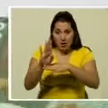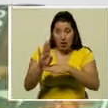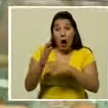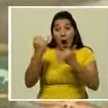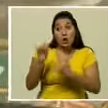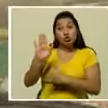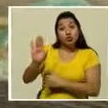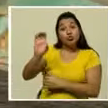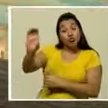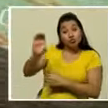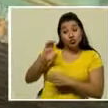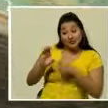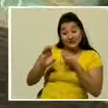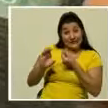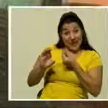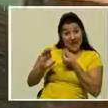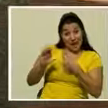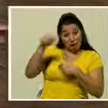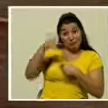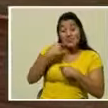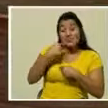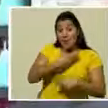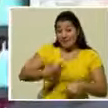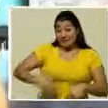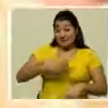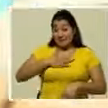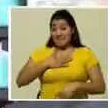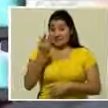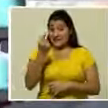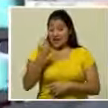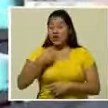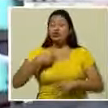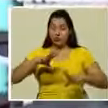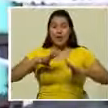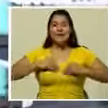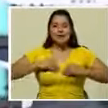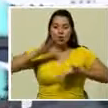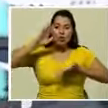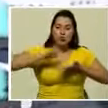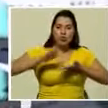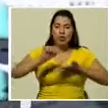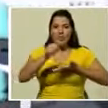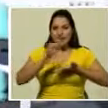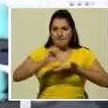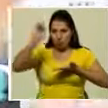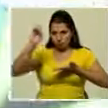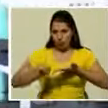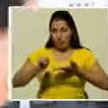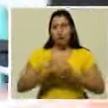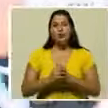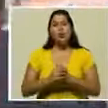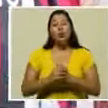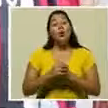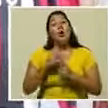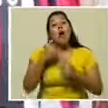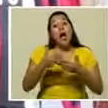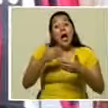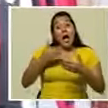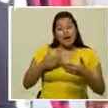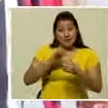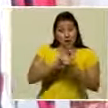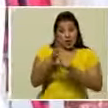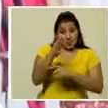en un 10%, acorde con la propuesta de contribución solidaria. Antes de la recesión económica por el COVID-19, a